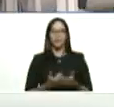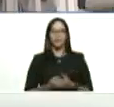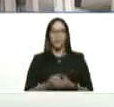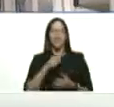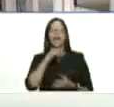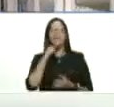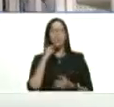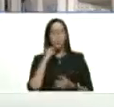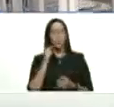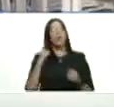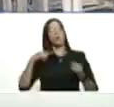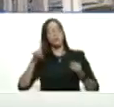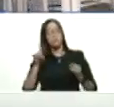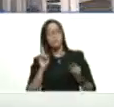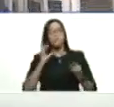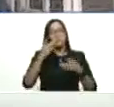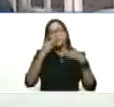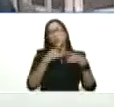azúcar opcional,